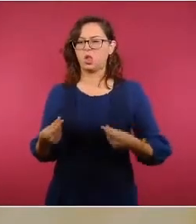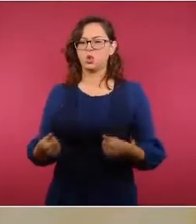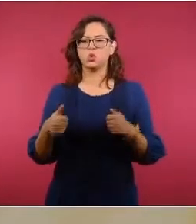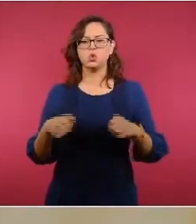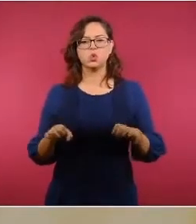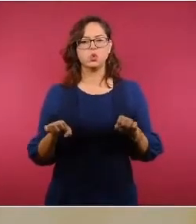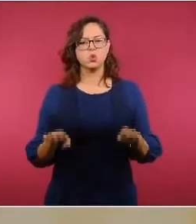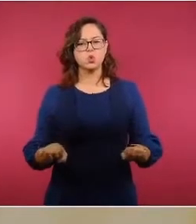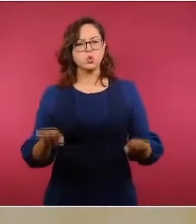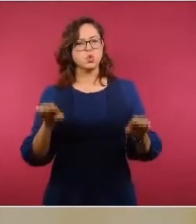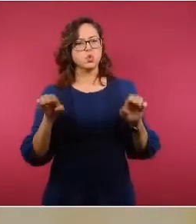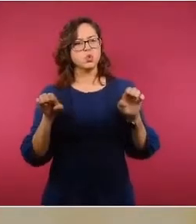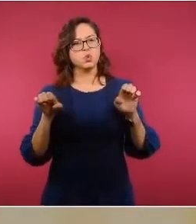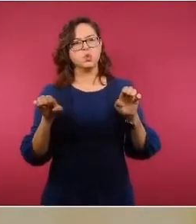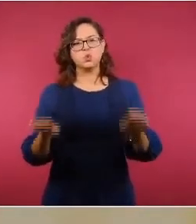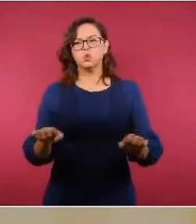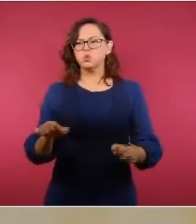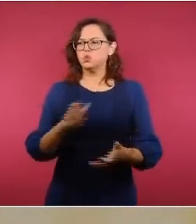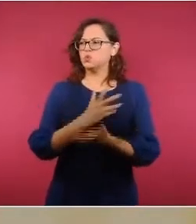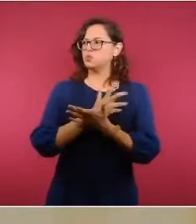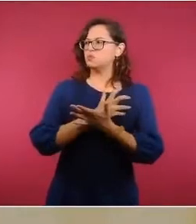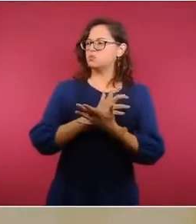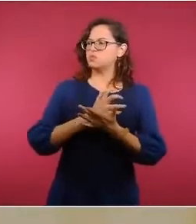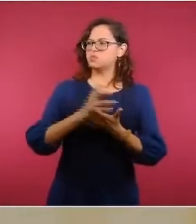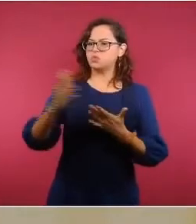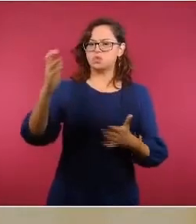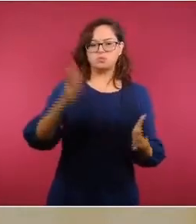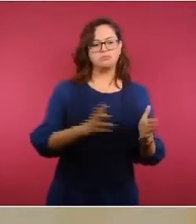todo el periodo neoliberal.